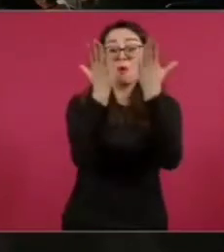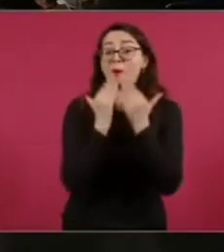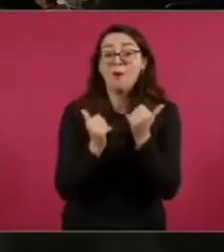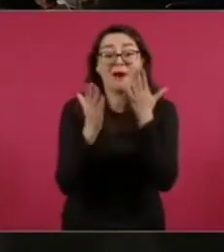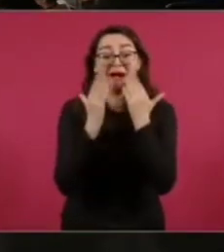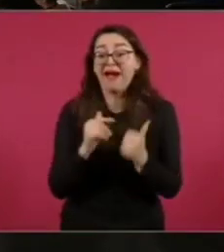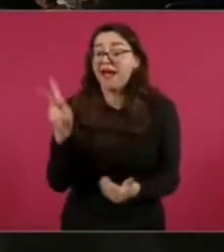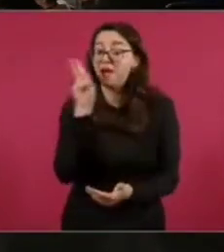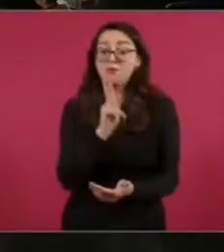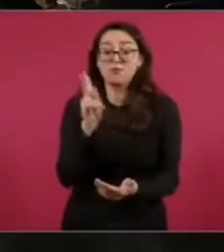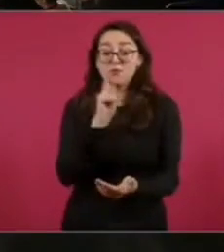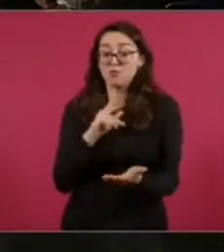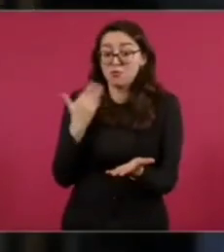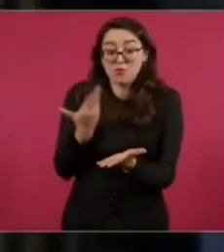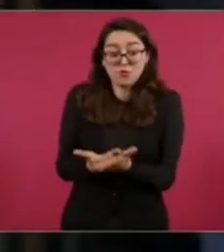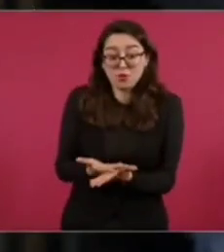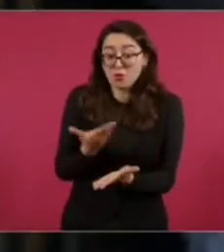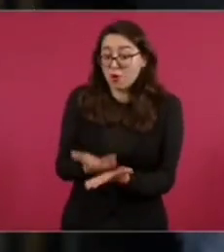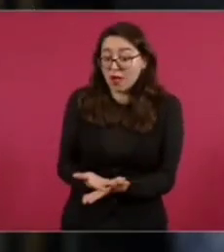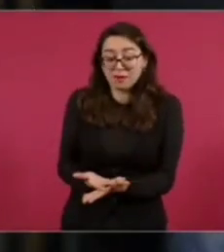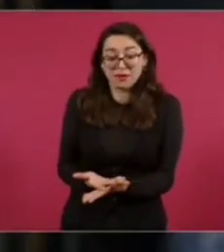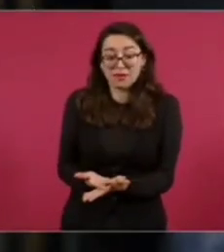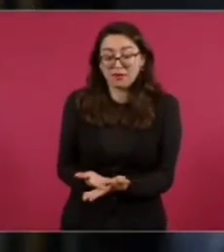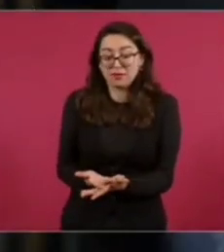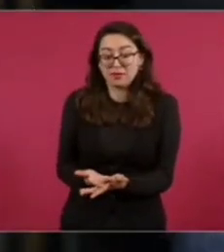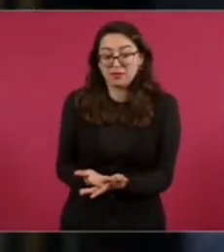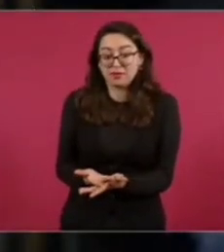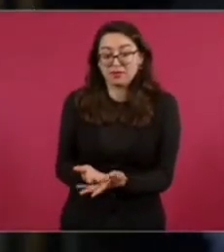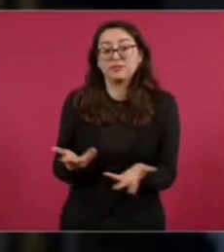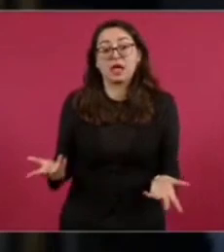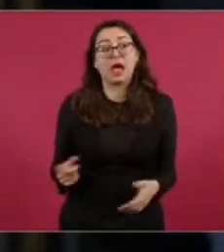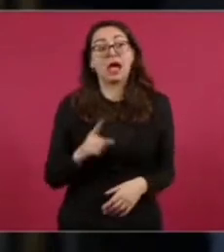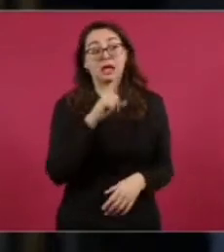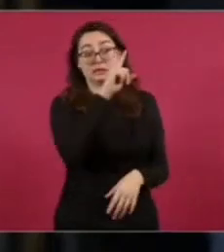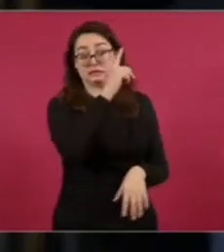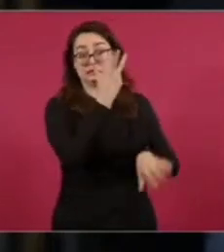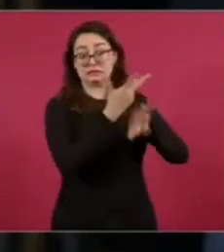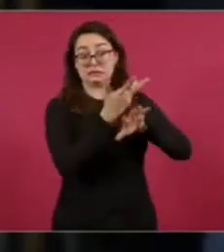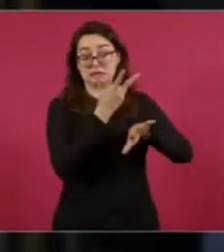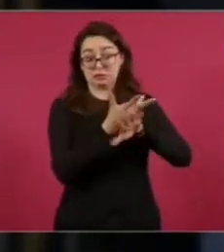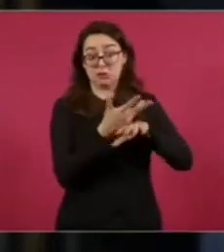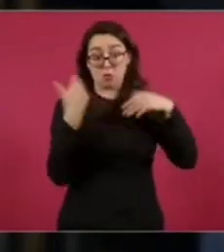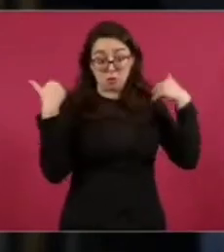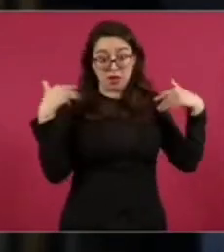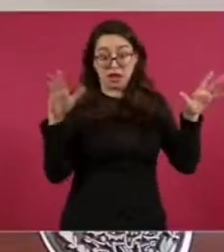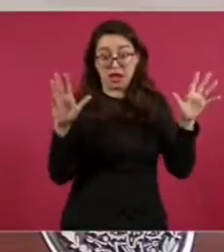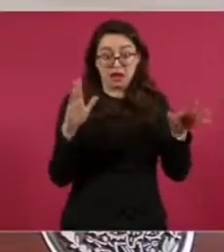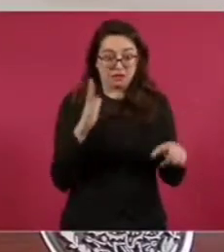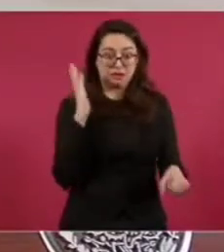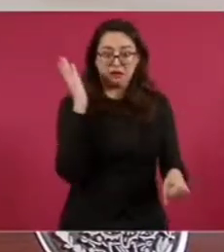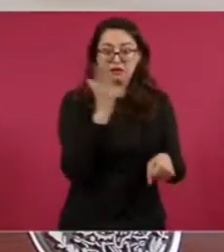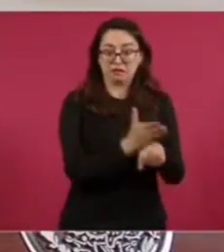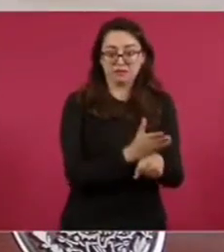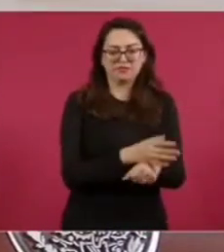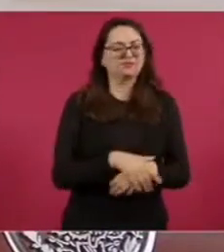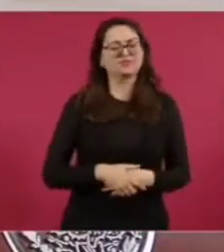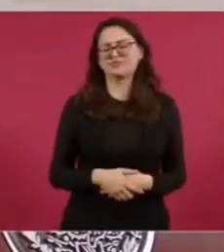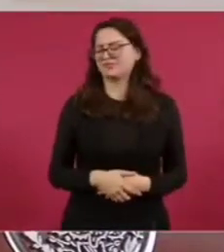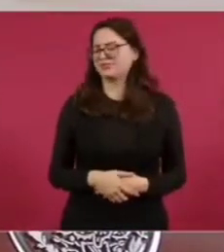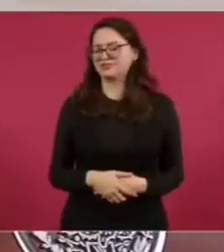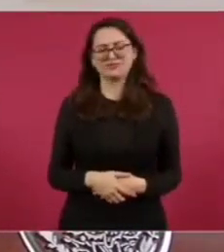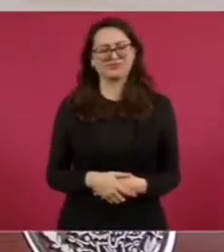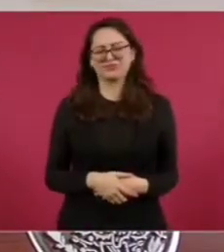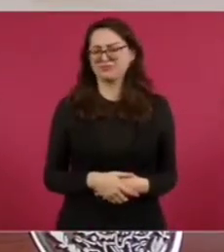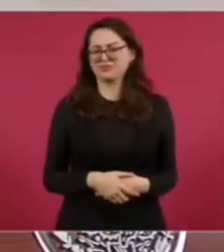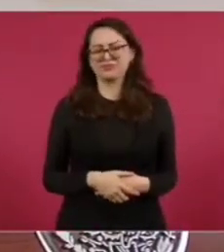Porque Estados Unidos, si esto hubiera ocurrido, hay sanciones para esto, señor presidente. No. Ya le estoy planteando